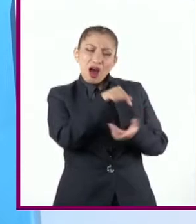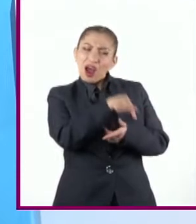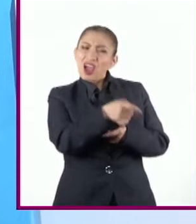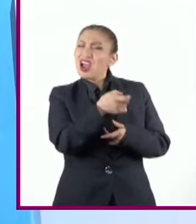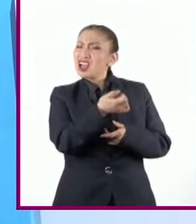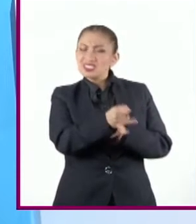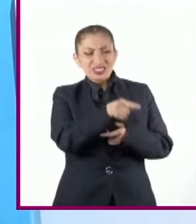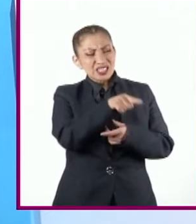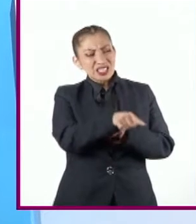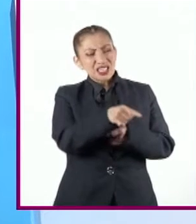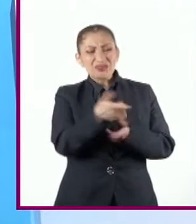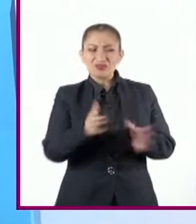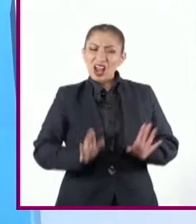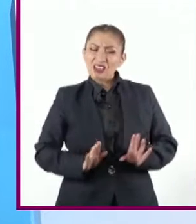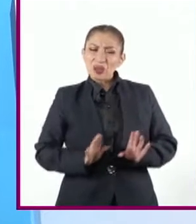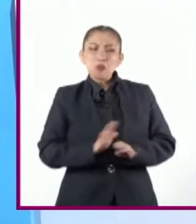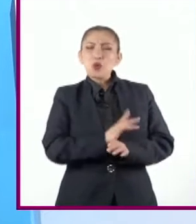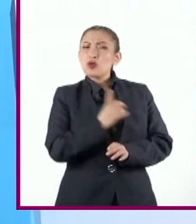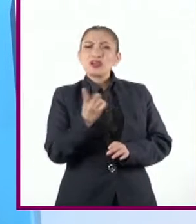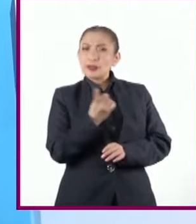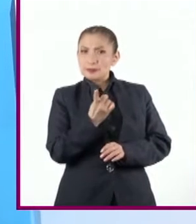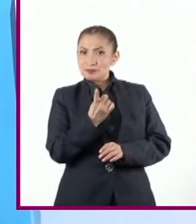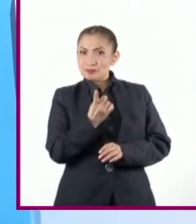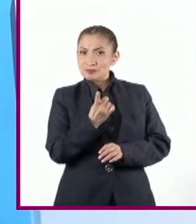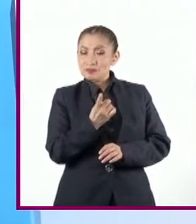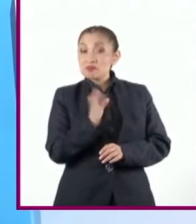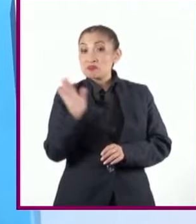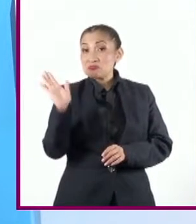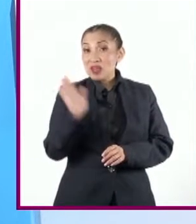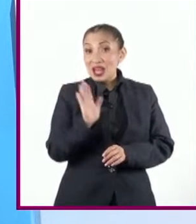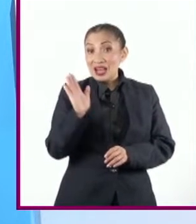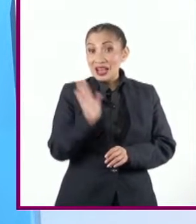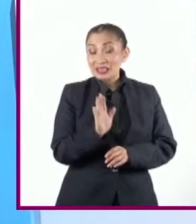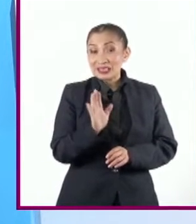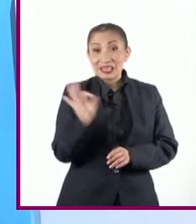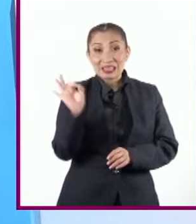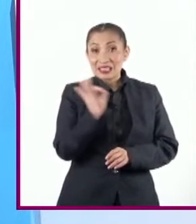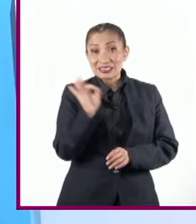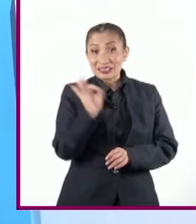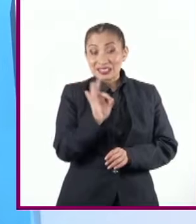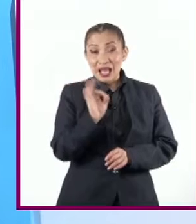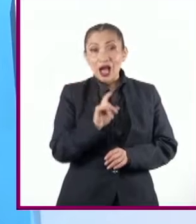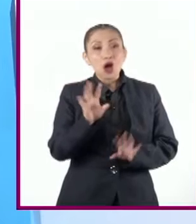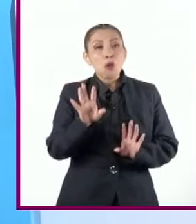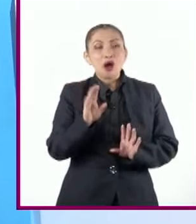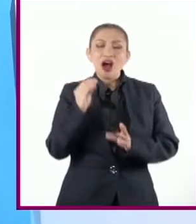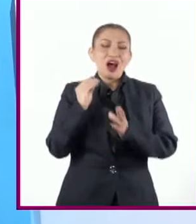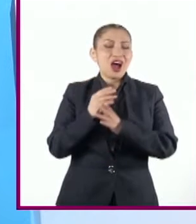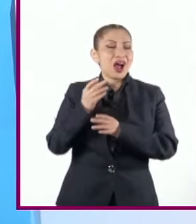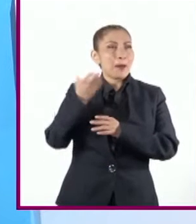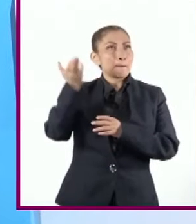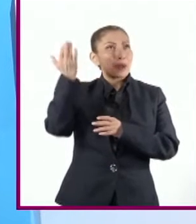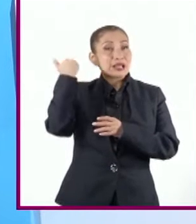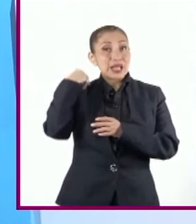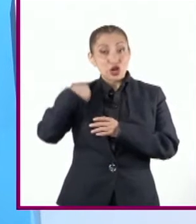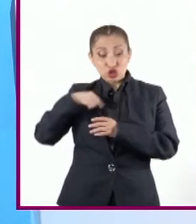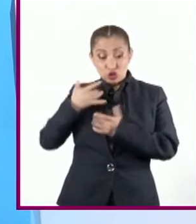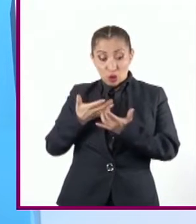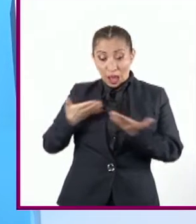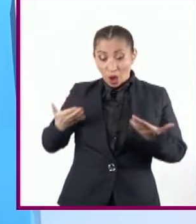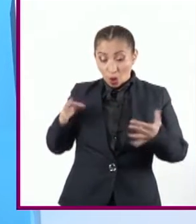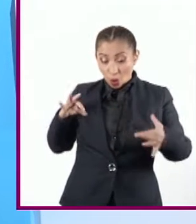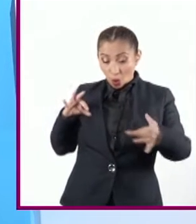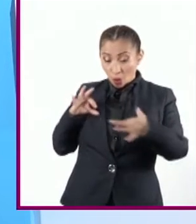lugar y en tales o cuales circunstancias. Parecería que de no remitirnos a un pasado con el cual conectar nuestro